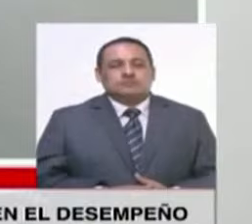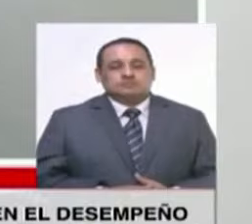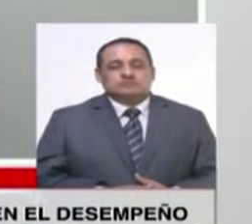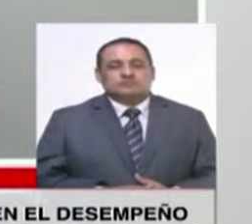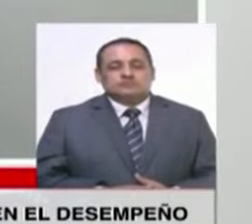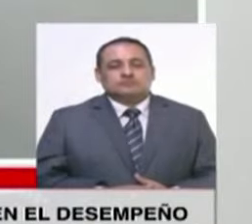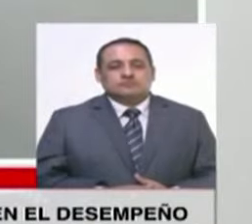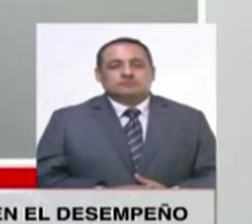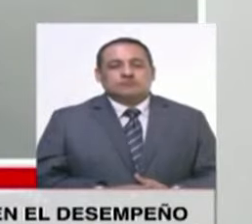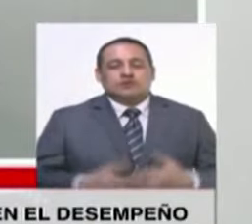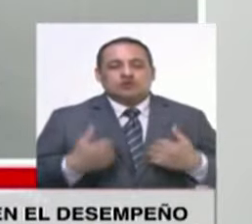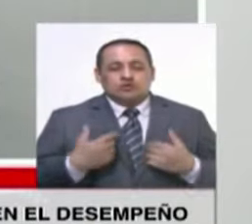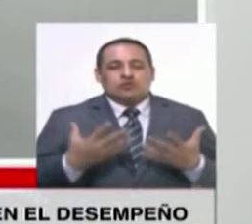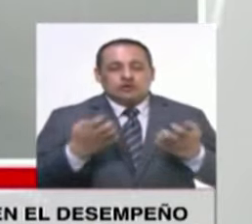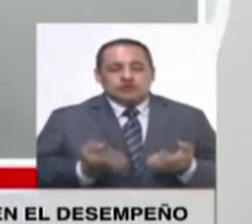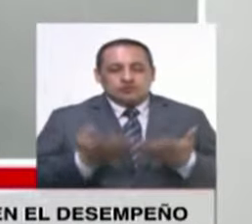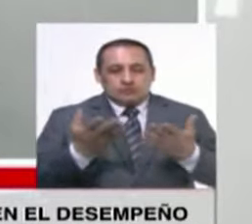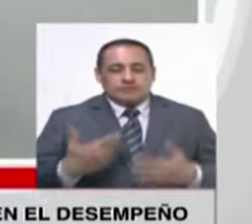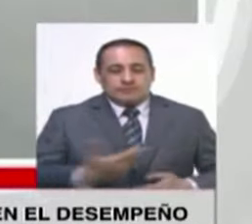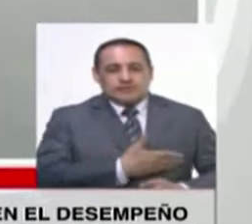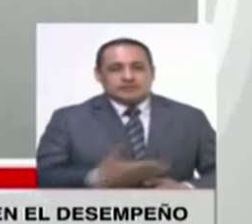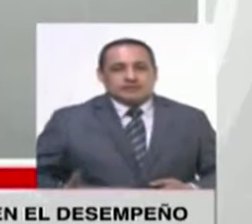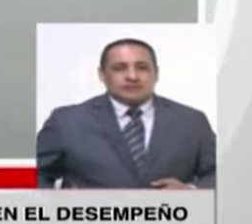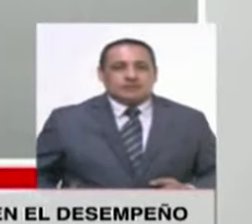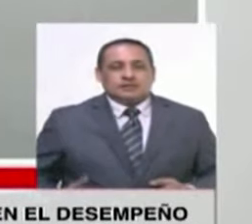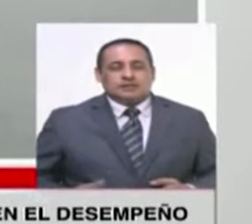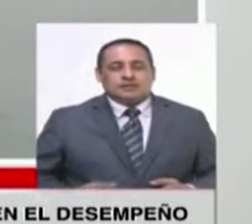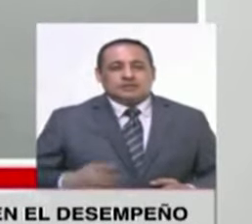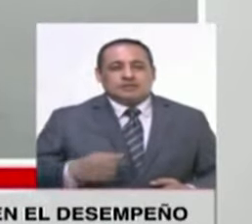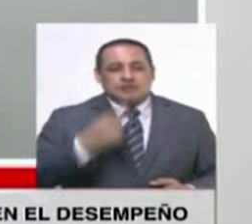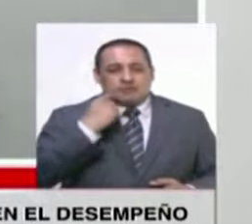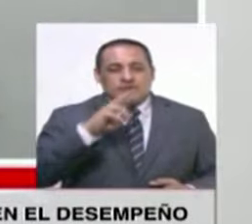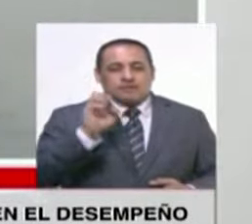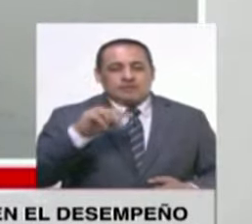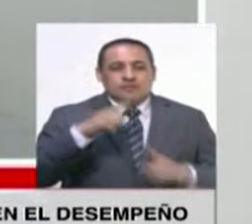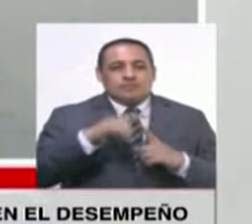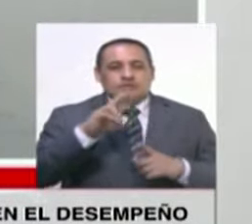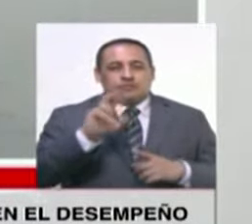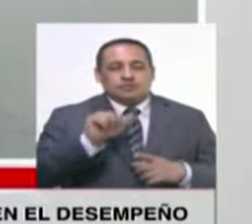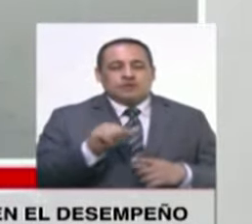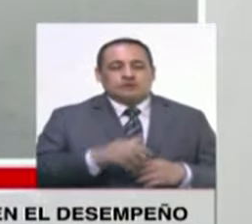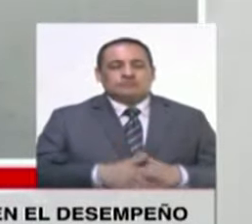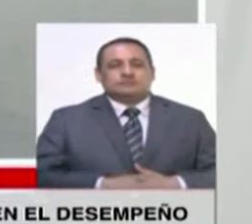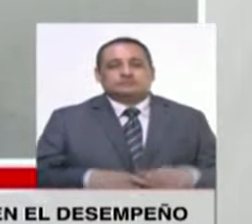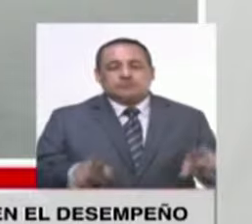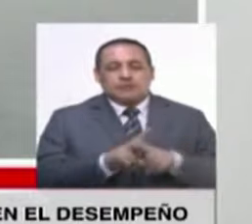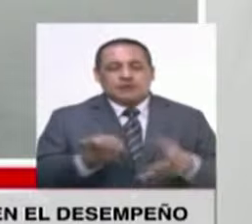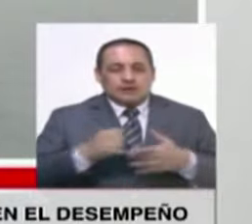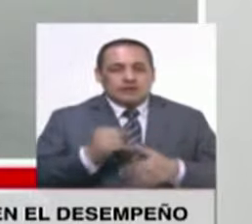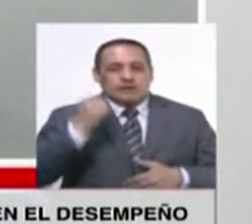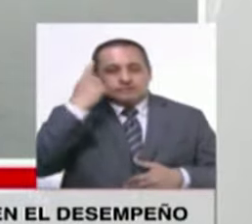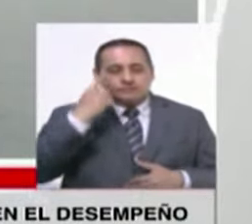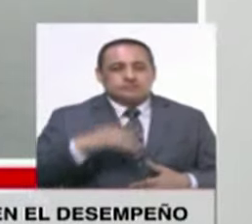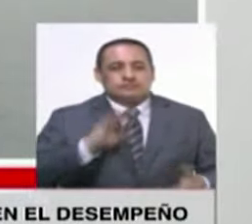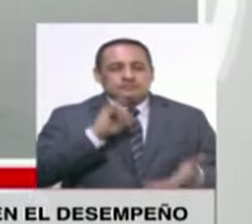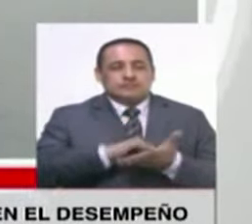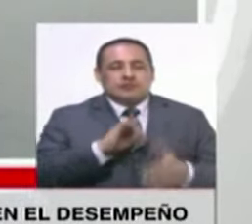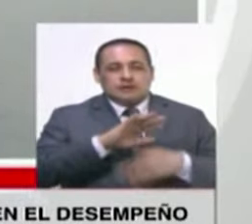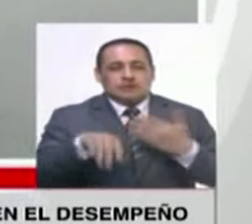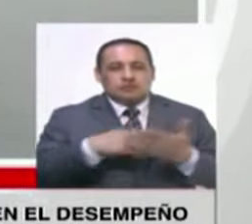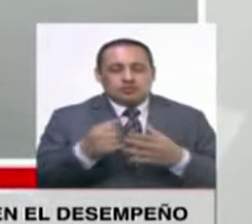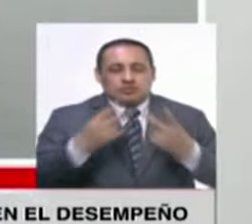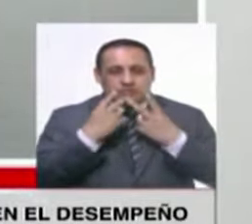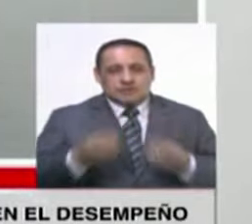Pido, señores, presidente Héctor José Ventura Ángel, que comprenda que si hago